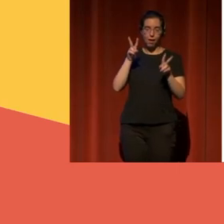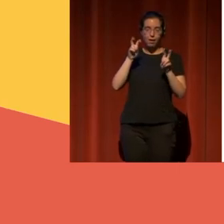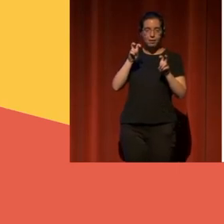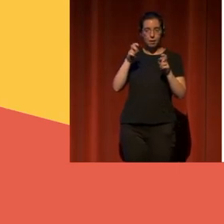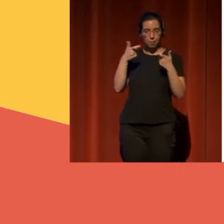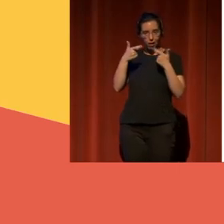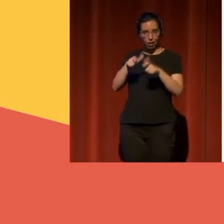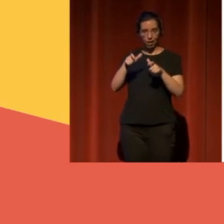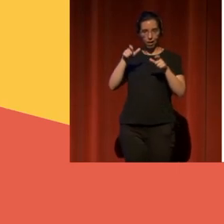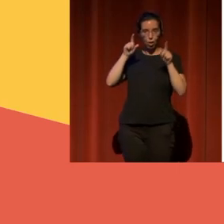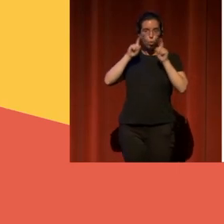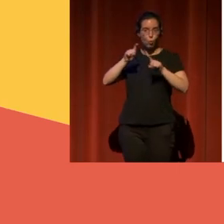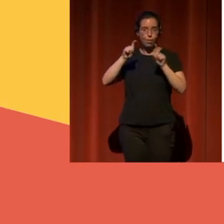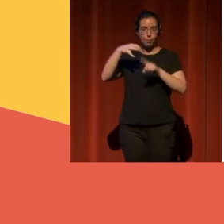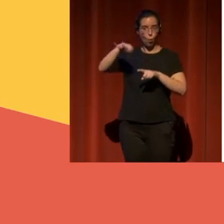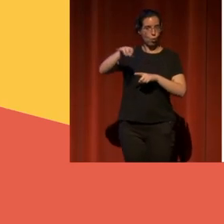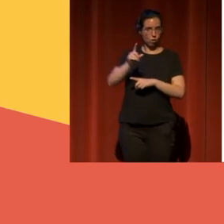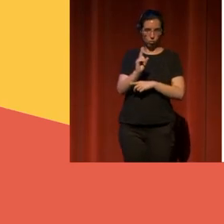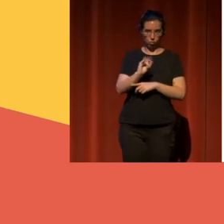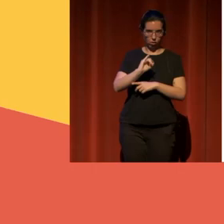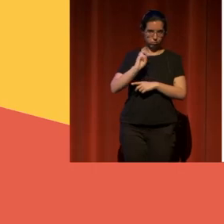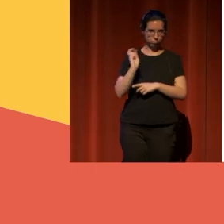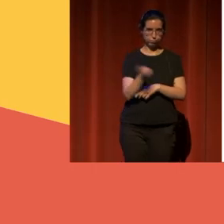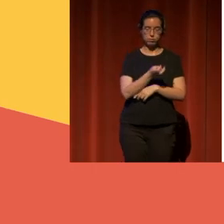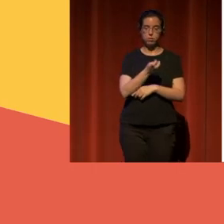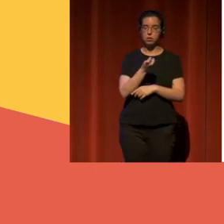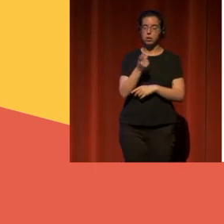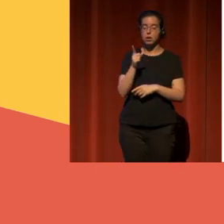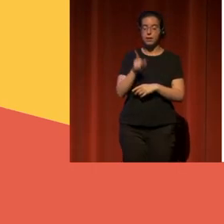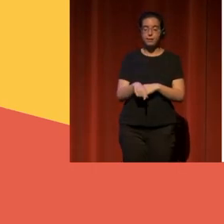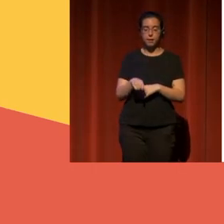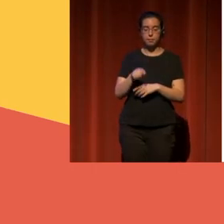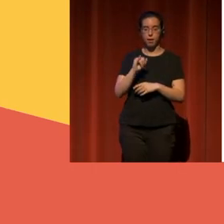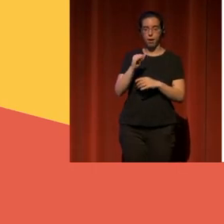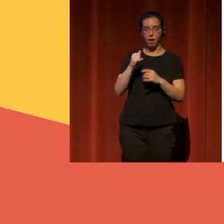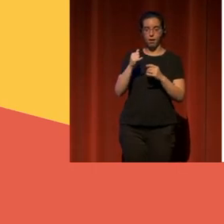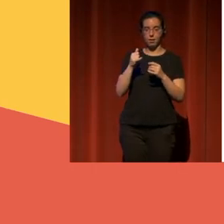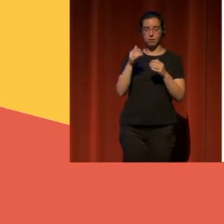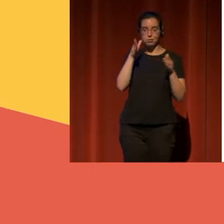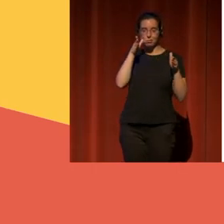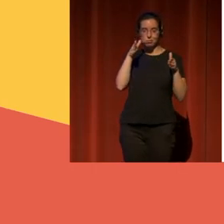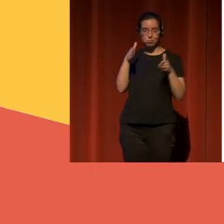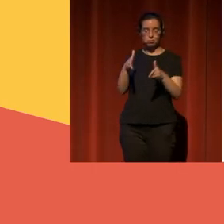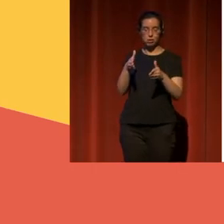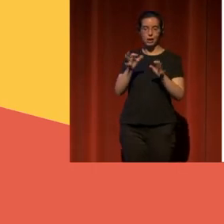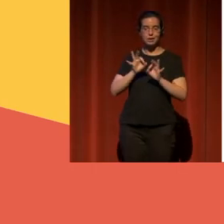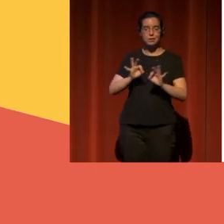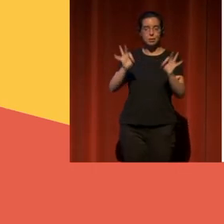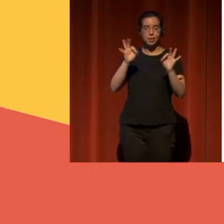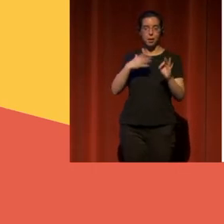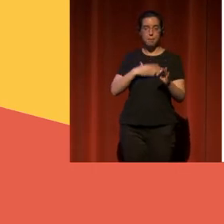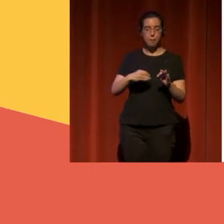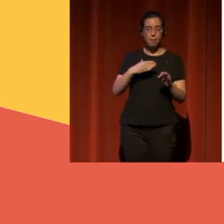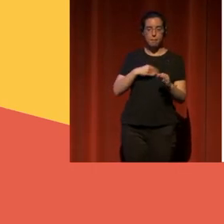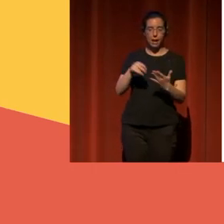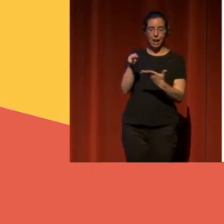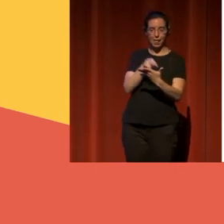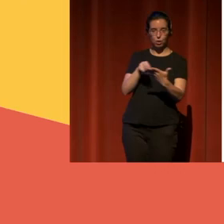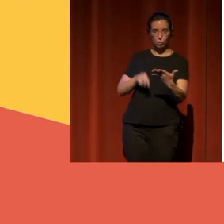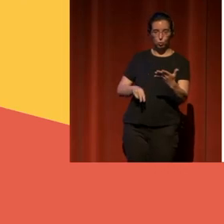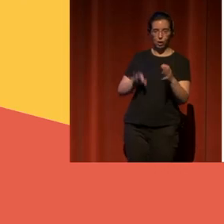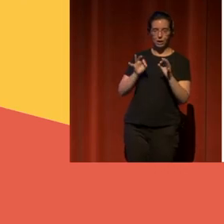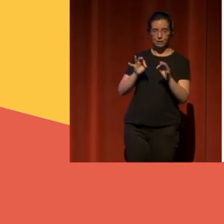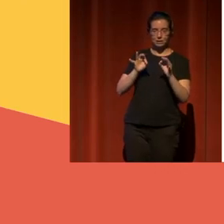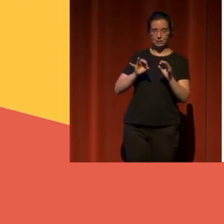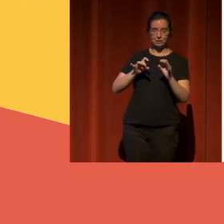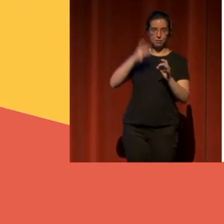no exclusivamente. Y bueno, hay también una rama específica dedicada al papel en la lectura y más en concreto a la